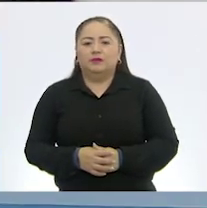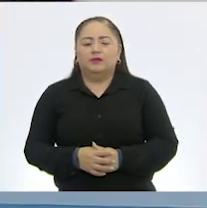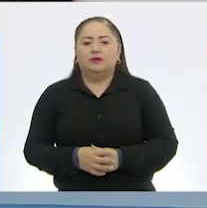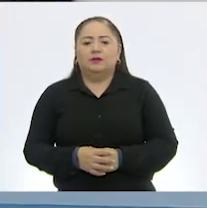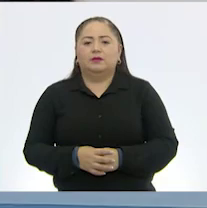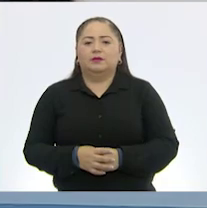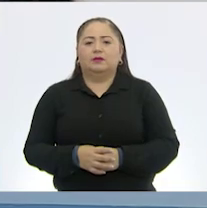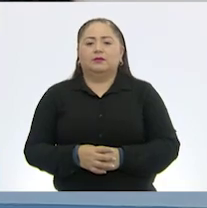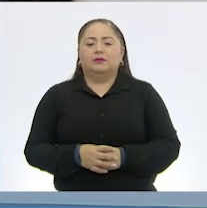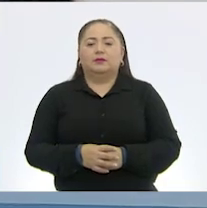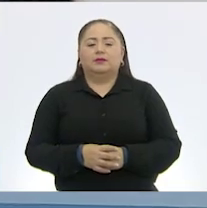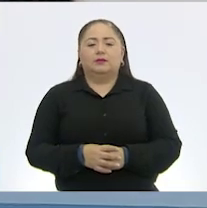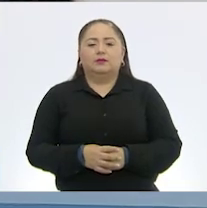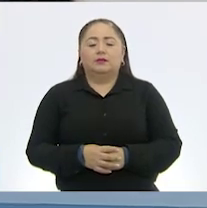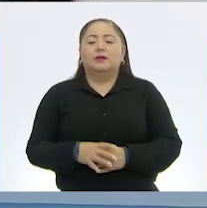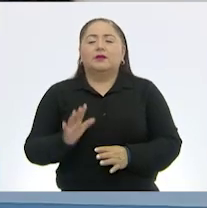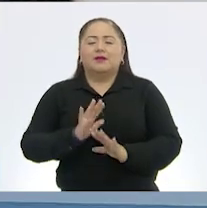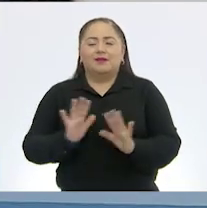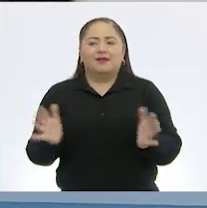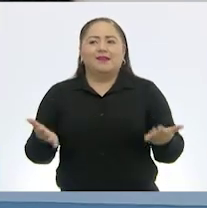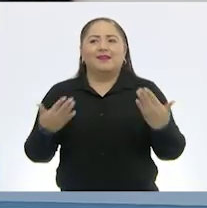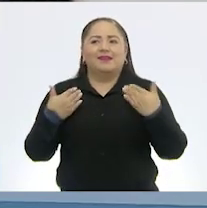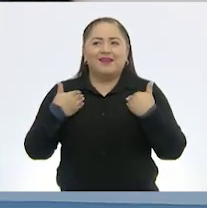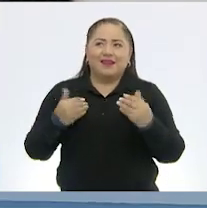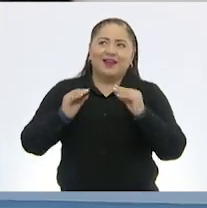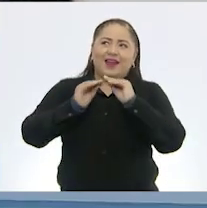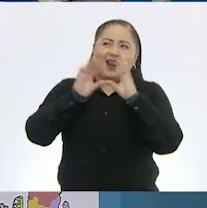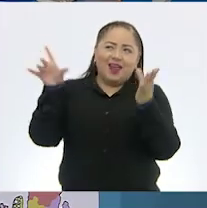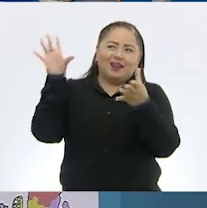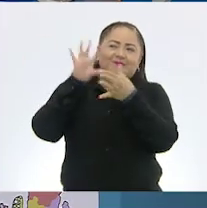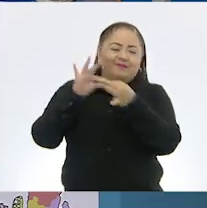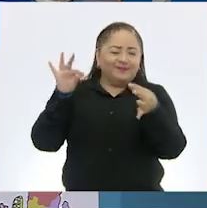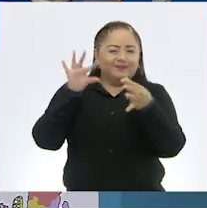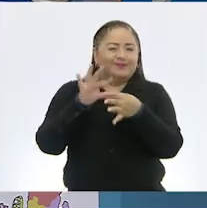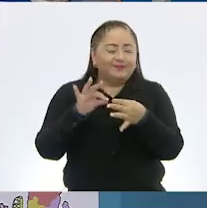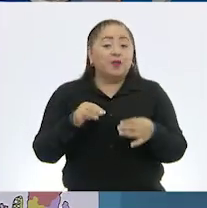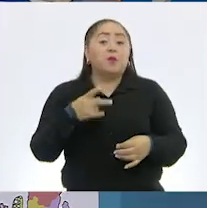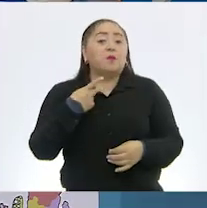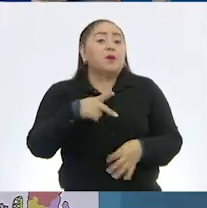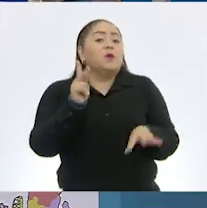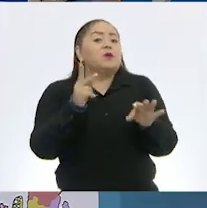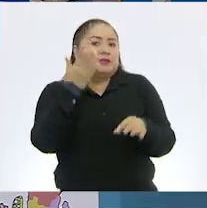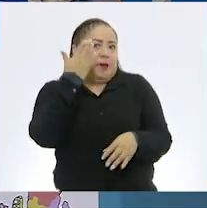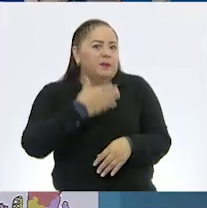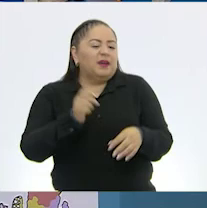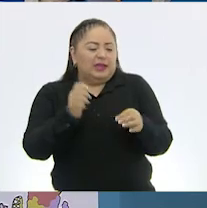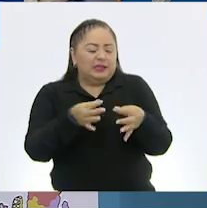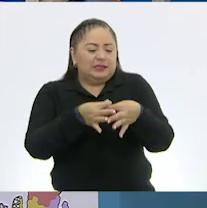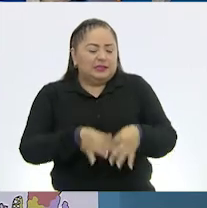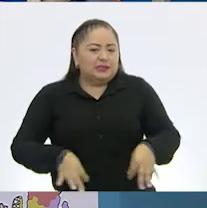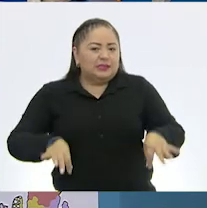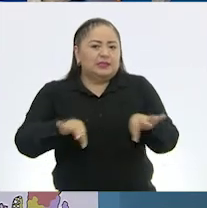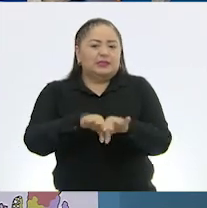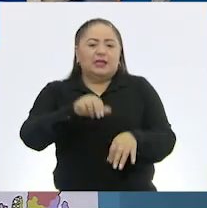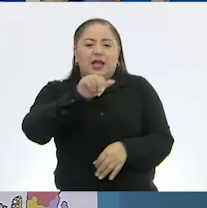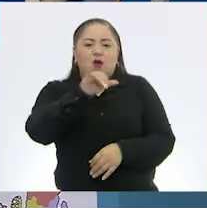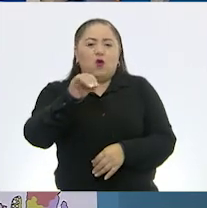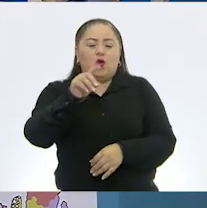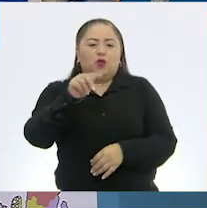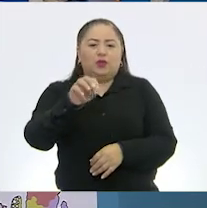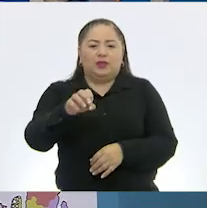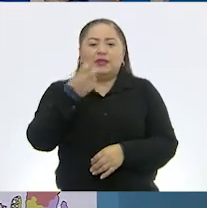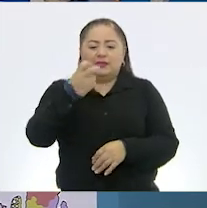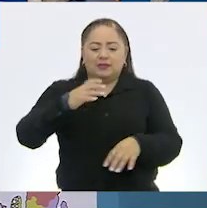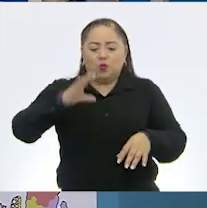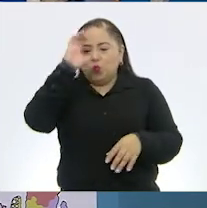¡Guau! Bueno, ahora sí ya me queda más claro, maestra. ¿Y qué importantes son los ajolotes y el maíz para la